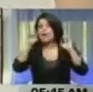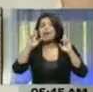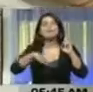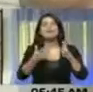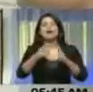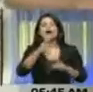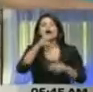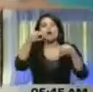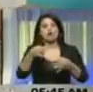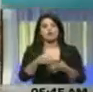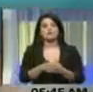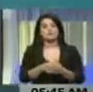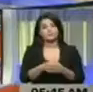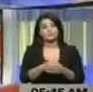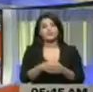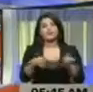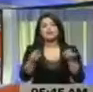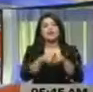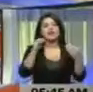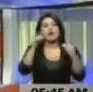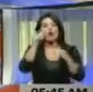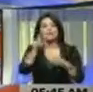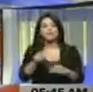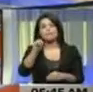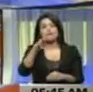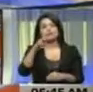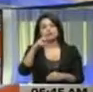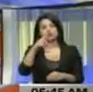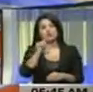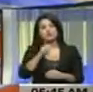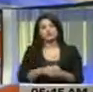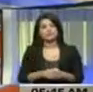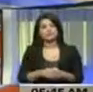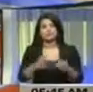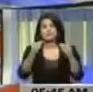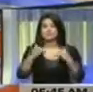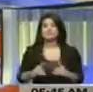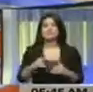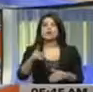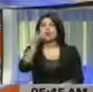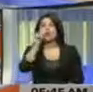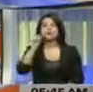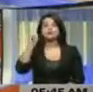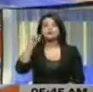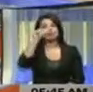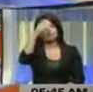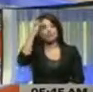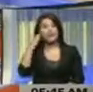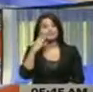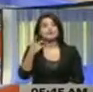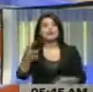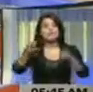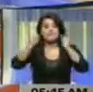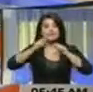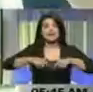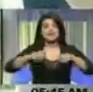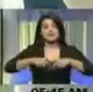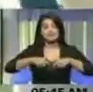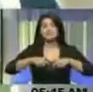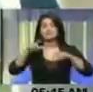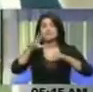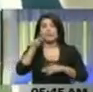dorada, emulando al Morochito Rodríguez. Mira, rapidito, especulador precoz, vean aquí, se lo dedican a Yulimar. La medalla de plata de Yulimar